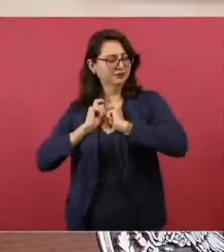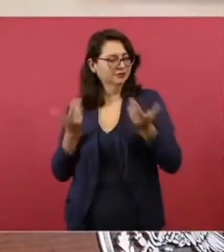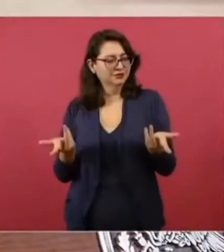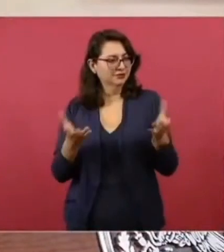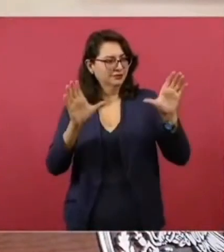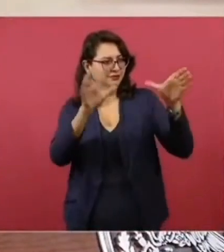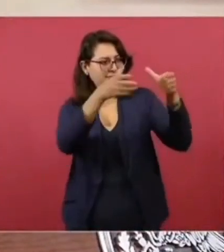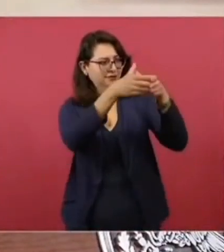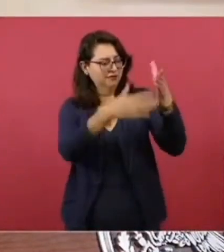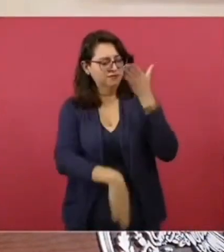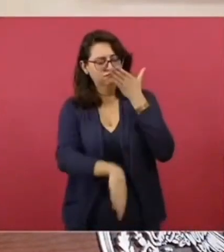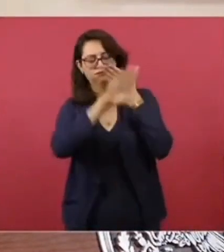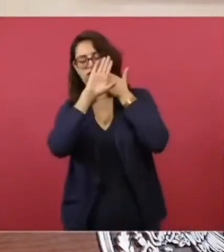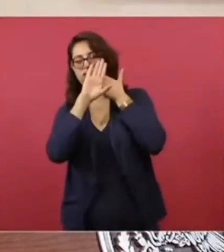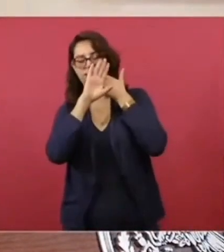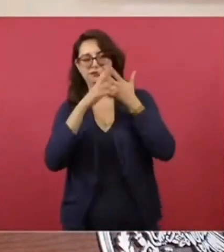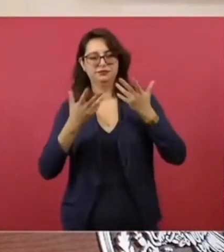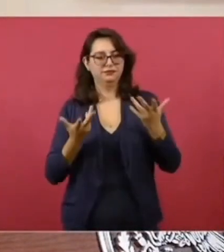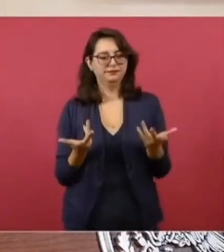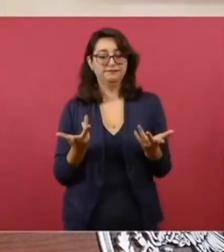se conozca.